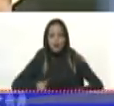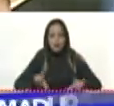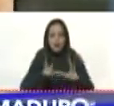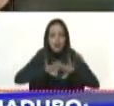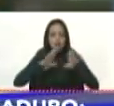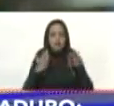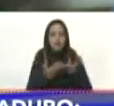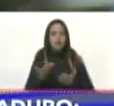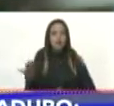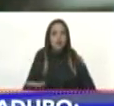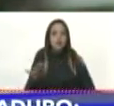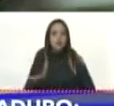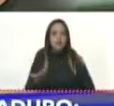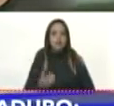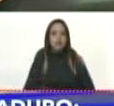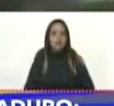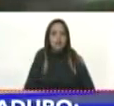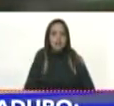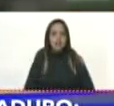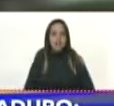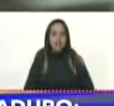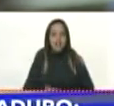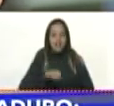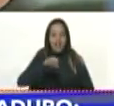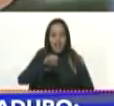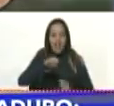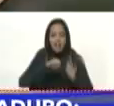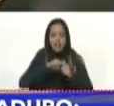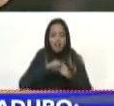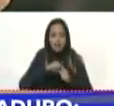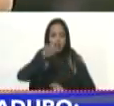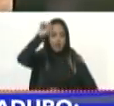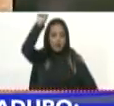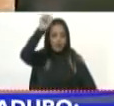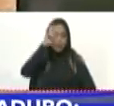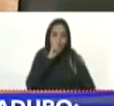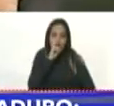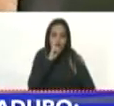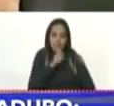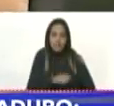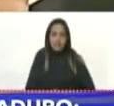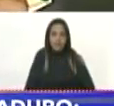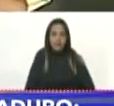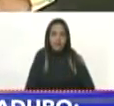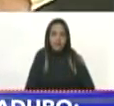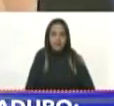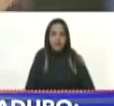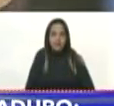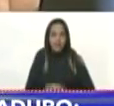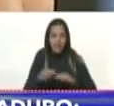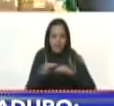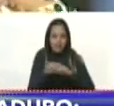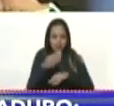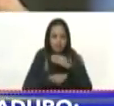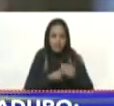importante, el anillo es super bigote. Con este anillo vamos a hacer lo que nos